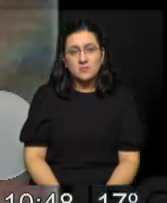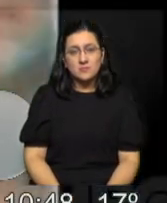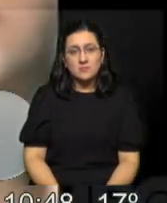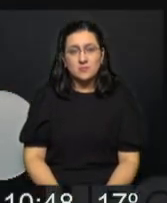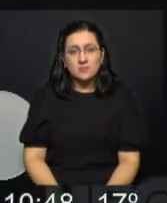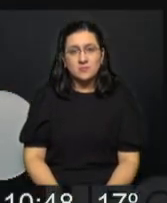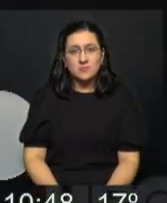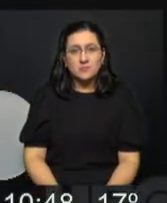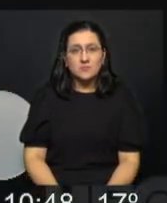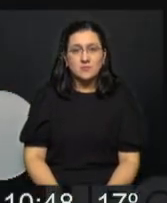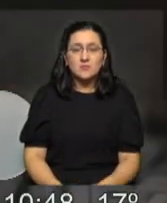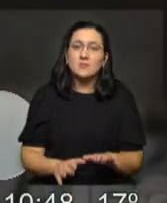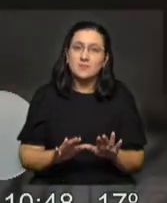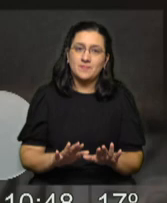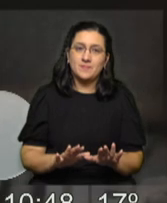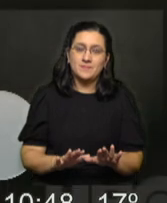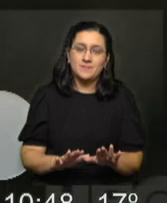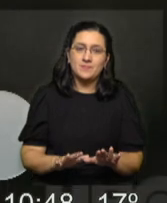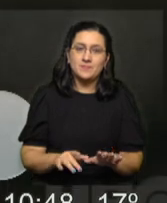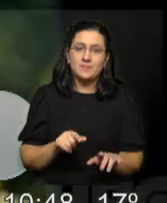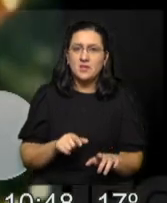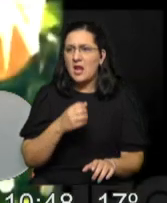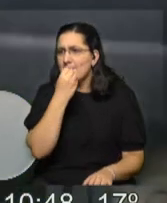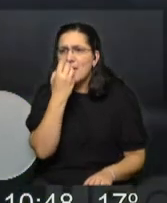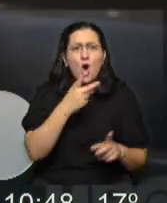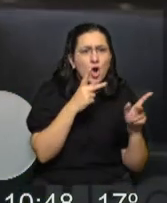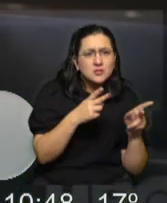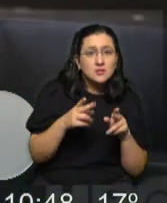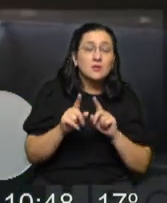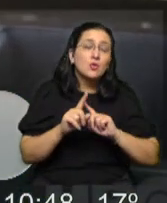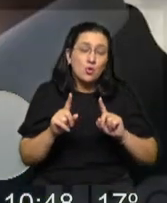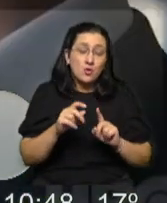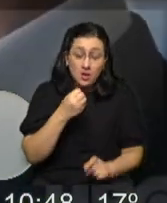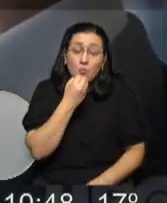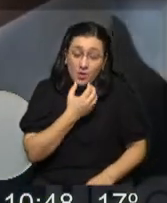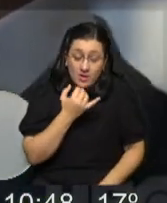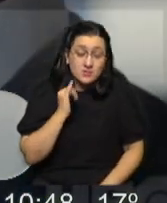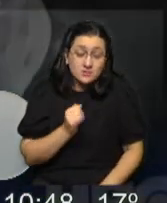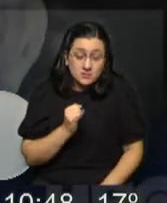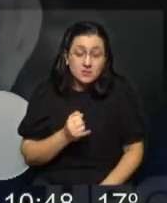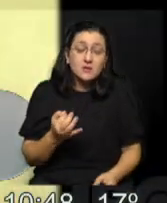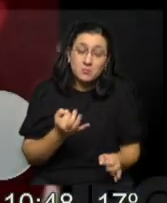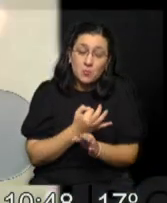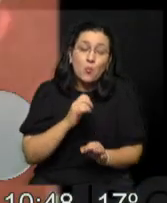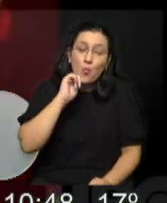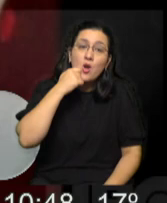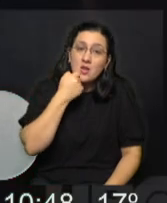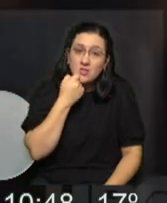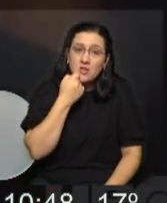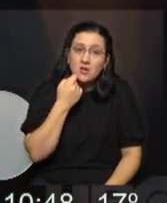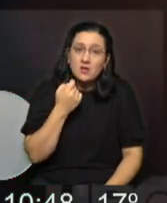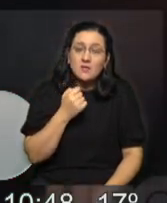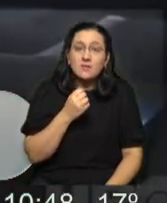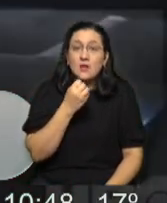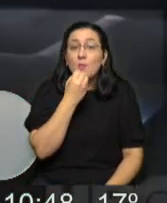futbolera deportiva. A ver, no, que esta ha sido la mejor serie. No, es una gran serie, es excepcional. Probablemente de